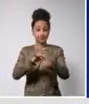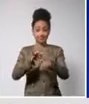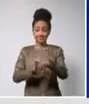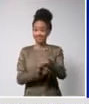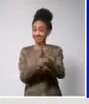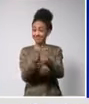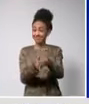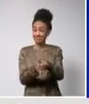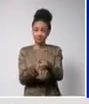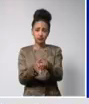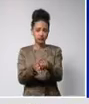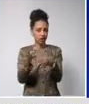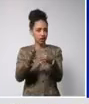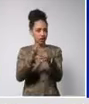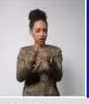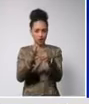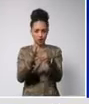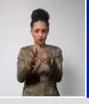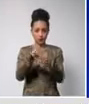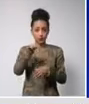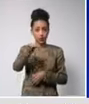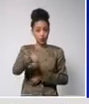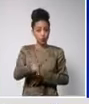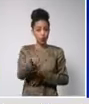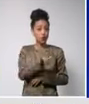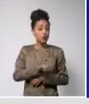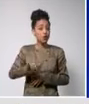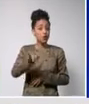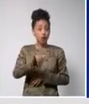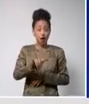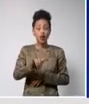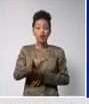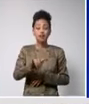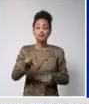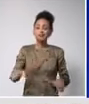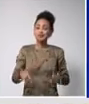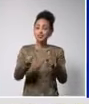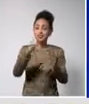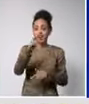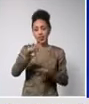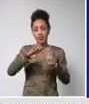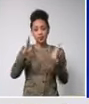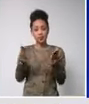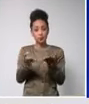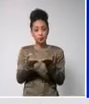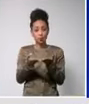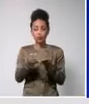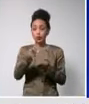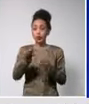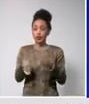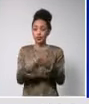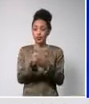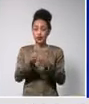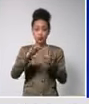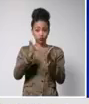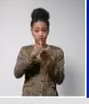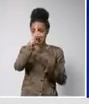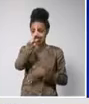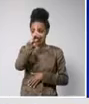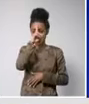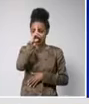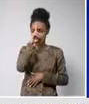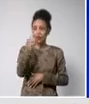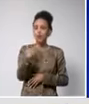seria. Hoy también se celebra el Día Mundial de la Salud Bucal. Nuestro país lo celebra con